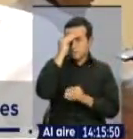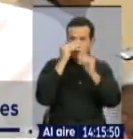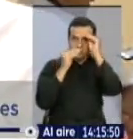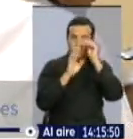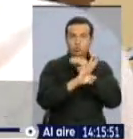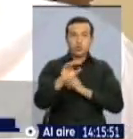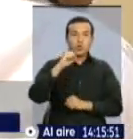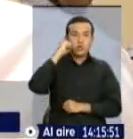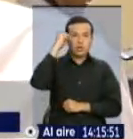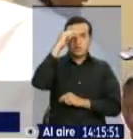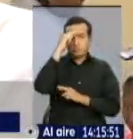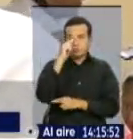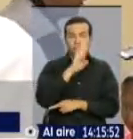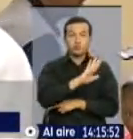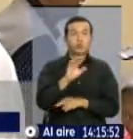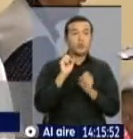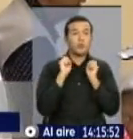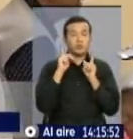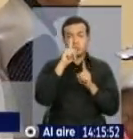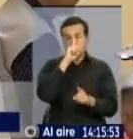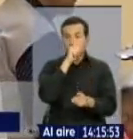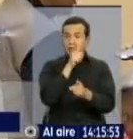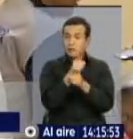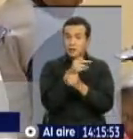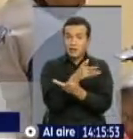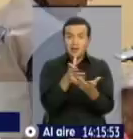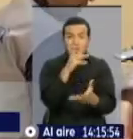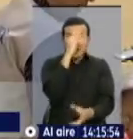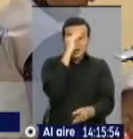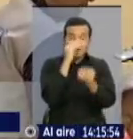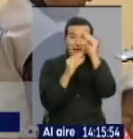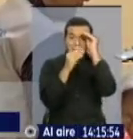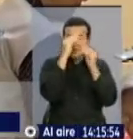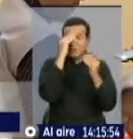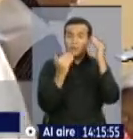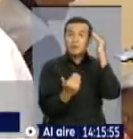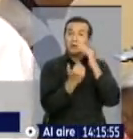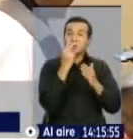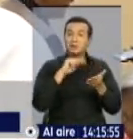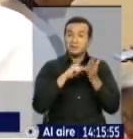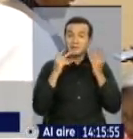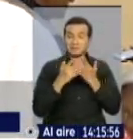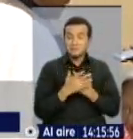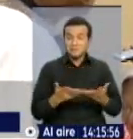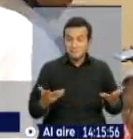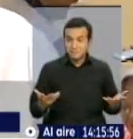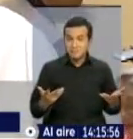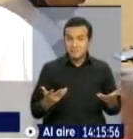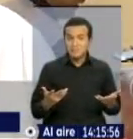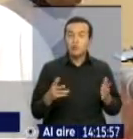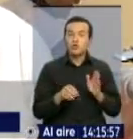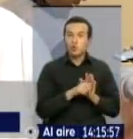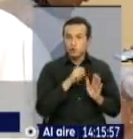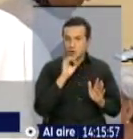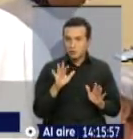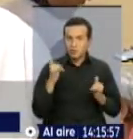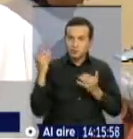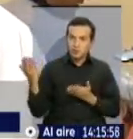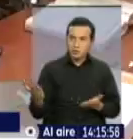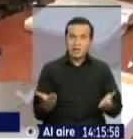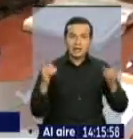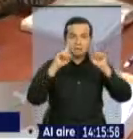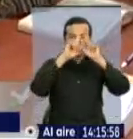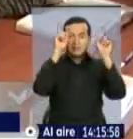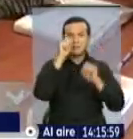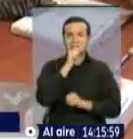derechos, reivindicarle las oportunidades para que ellos puedan aprender las nuevas tecnologías. Es una donación que hemos recibido el día de hoy de la empresa